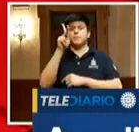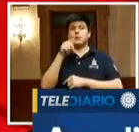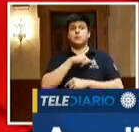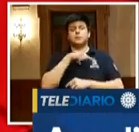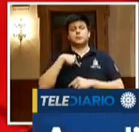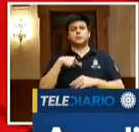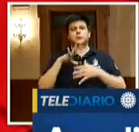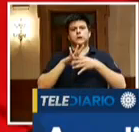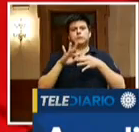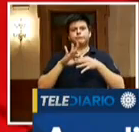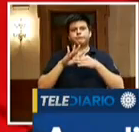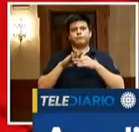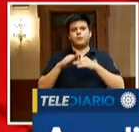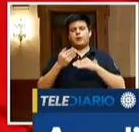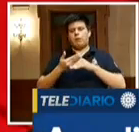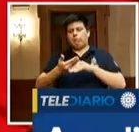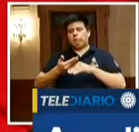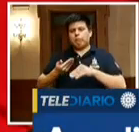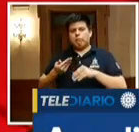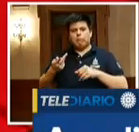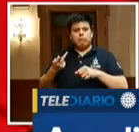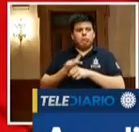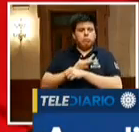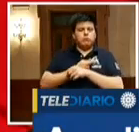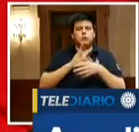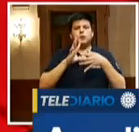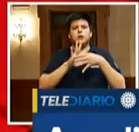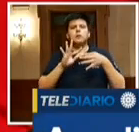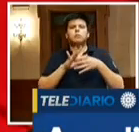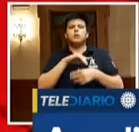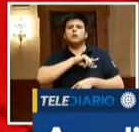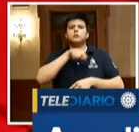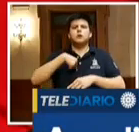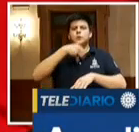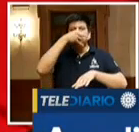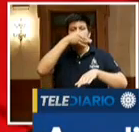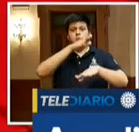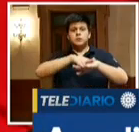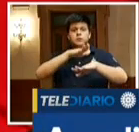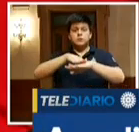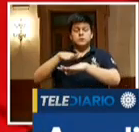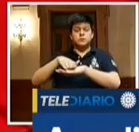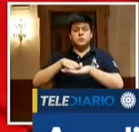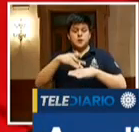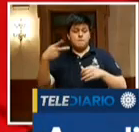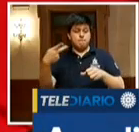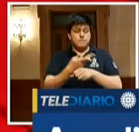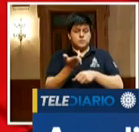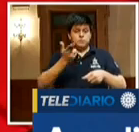pasar el momento para comentarles que en el hospital metropolitano